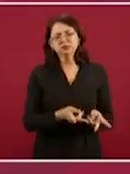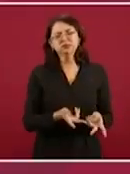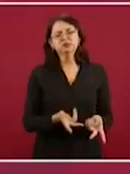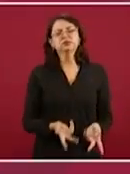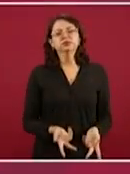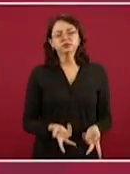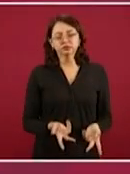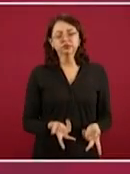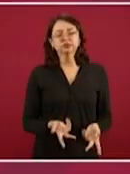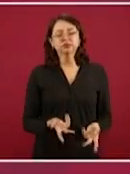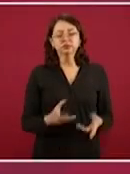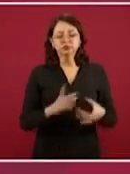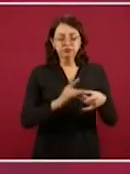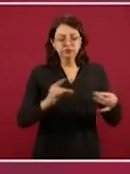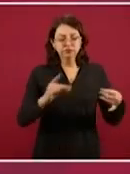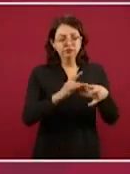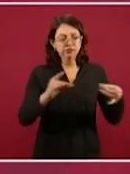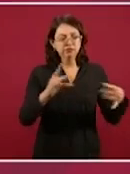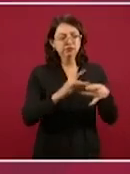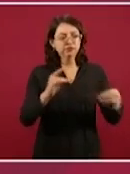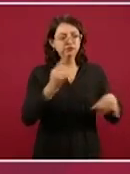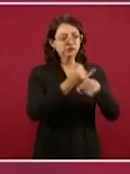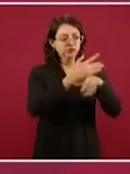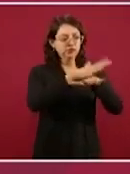y se les informó